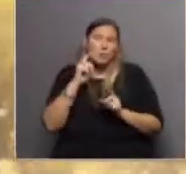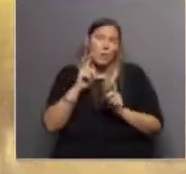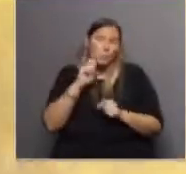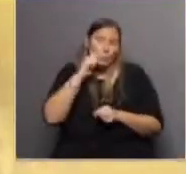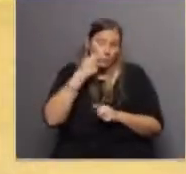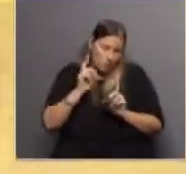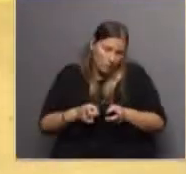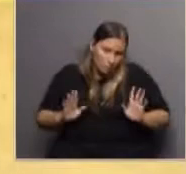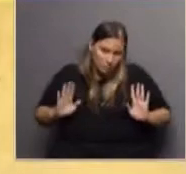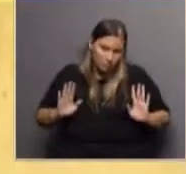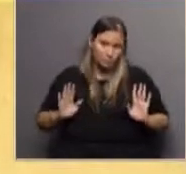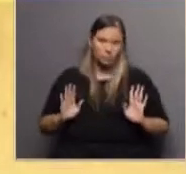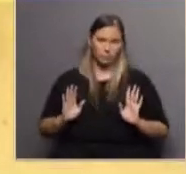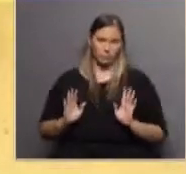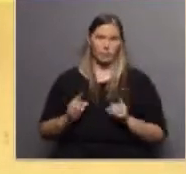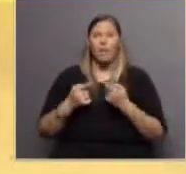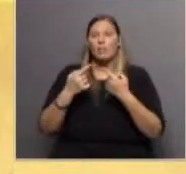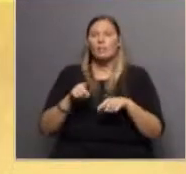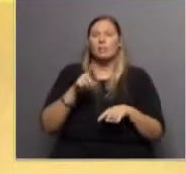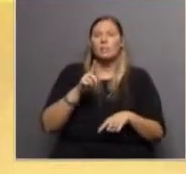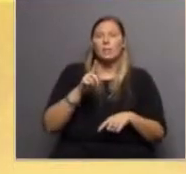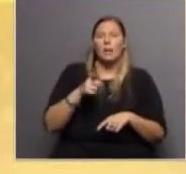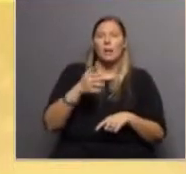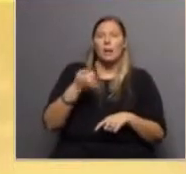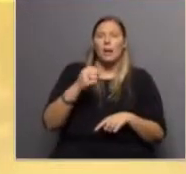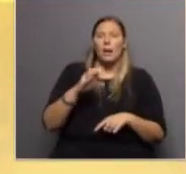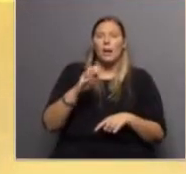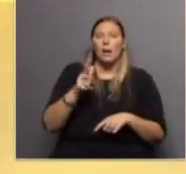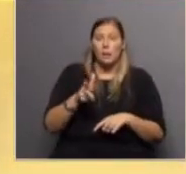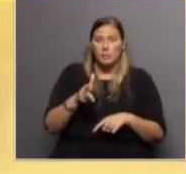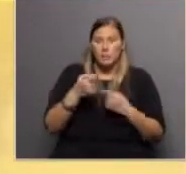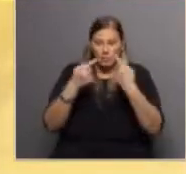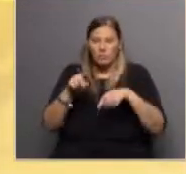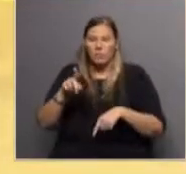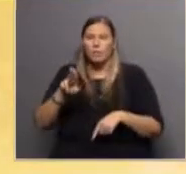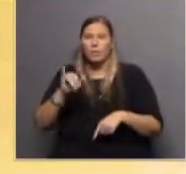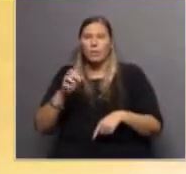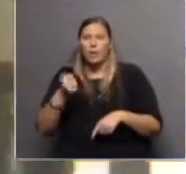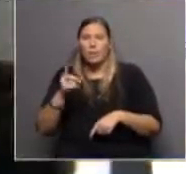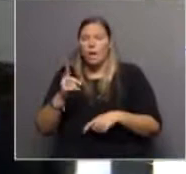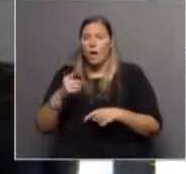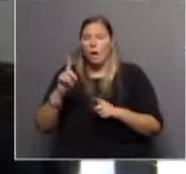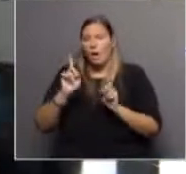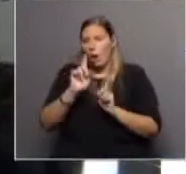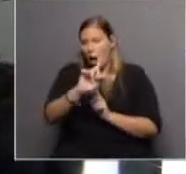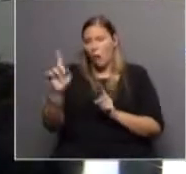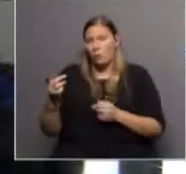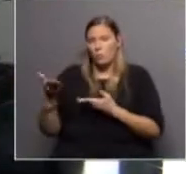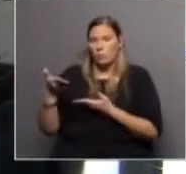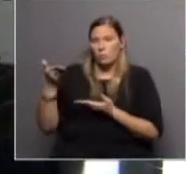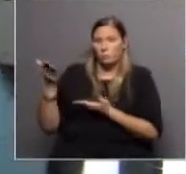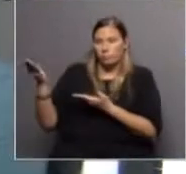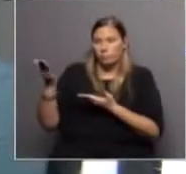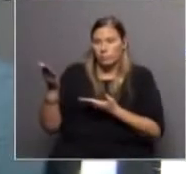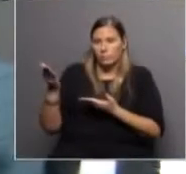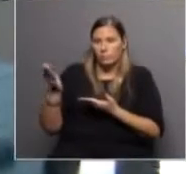¿no? Ahí está. A diferencia del GACH, en el cual tú también estás, el GIAD es autoconvocado. Si bien alguno le dirá, chicos, quiero entrar,